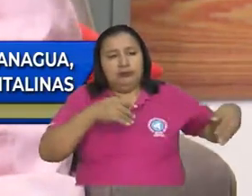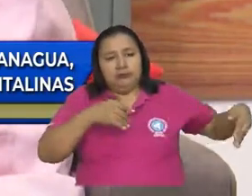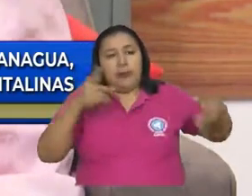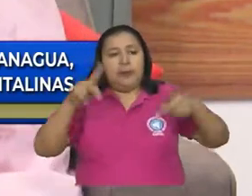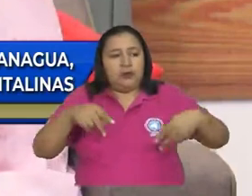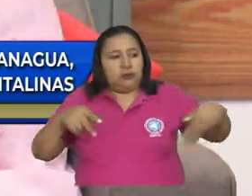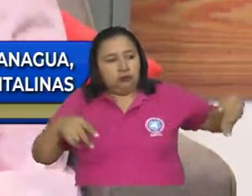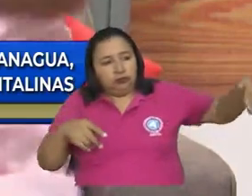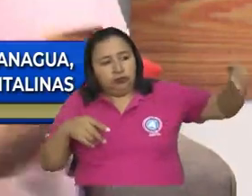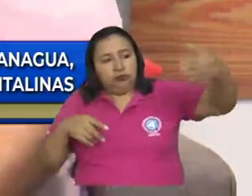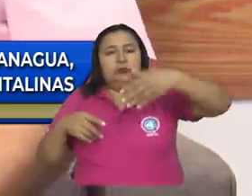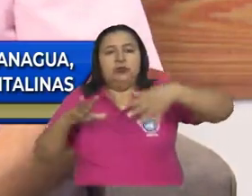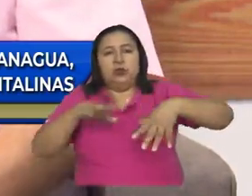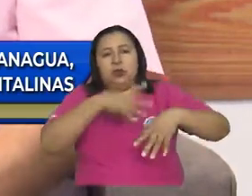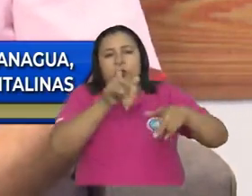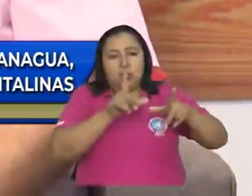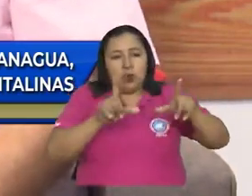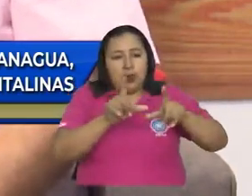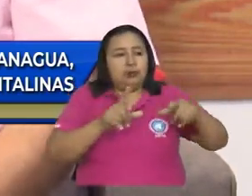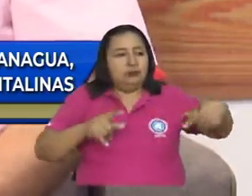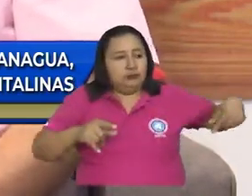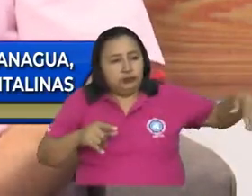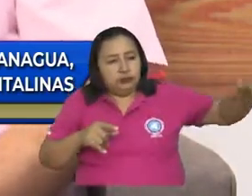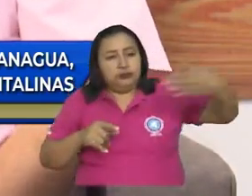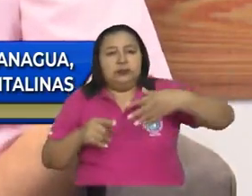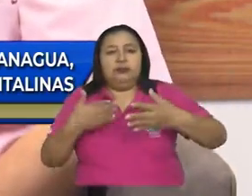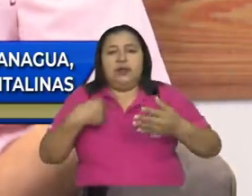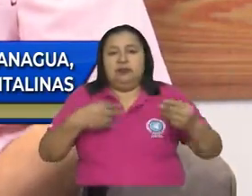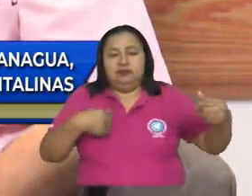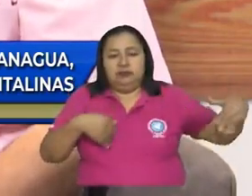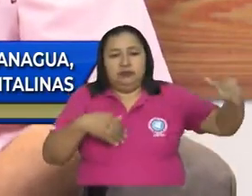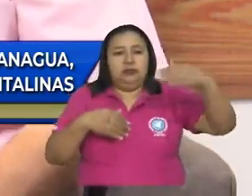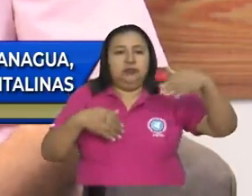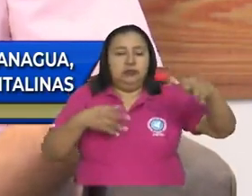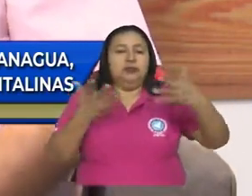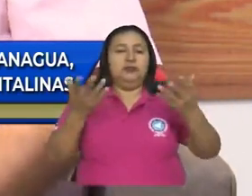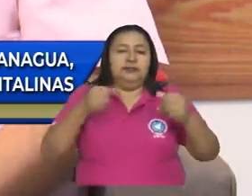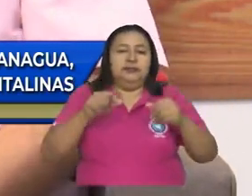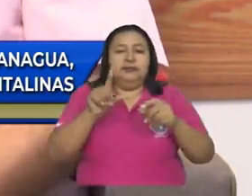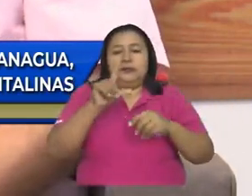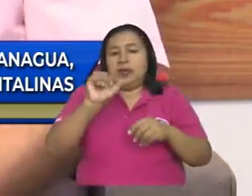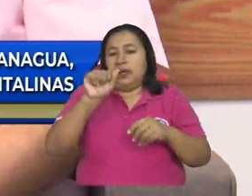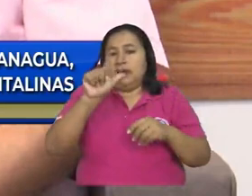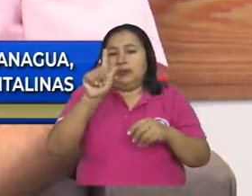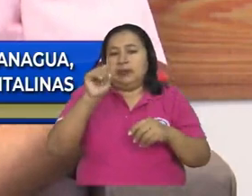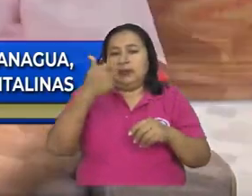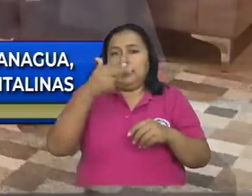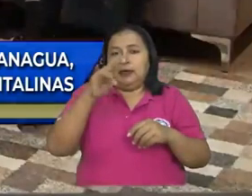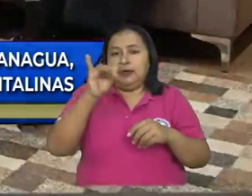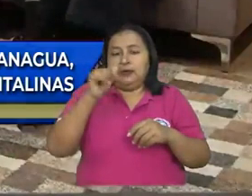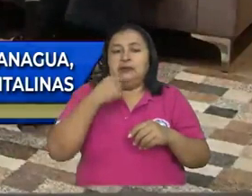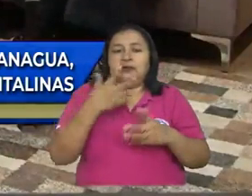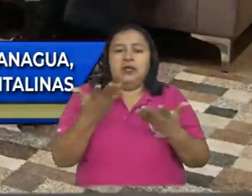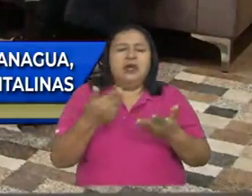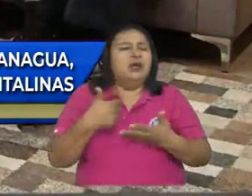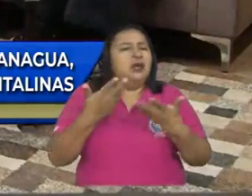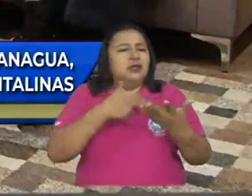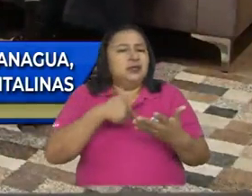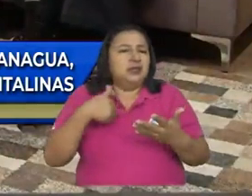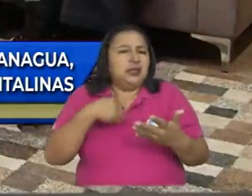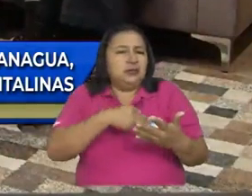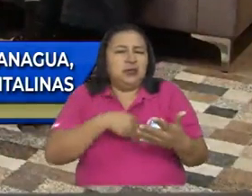pueda transitar en forma más fluida. Así, ¿no?, es, darle por la zona de Altagracia. Darle la menos molestia a la familia,